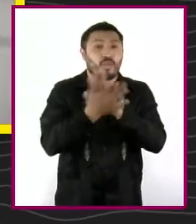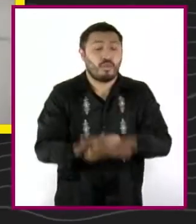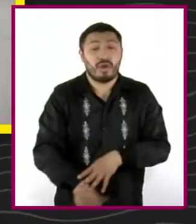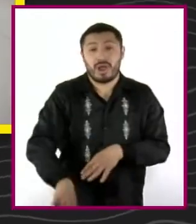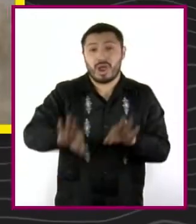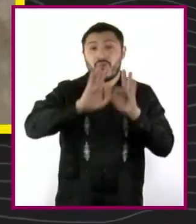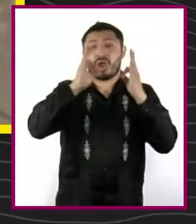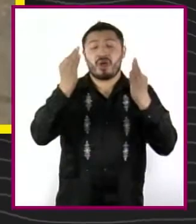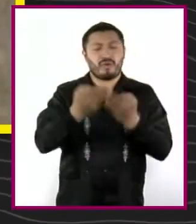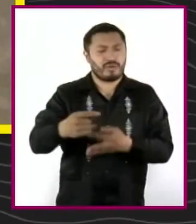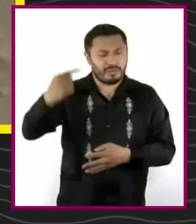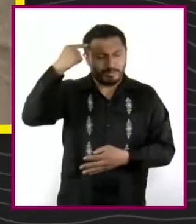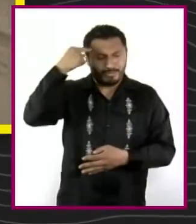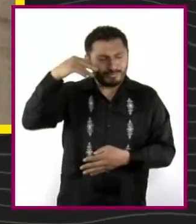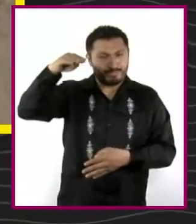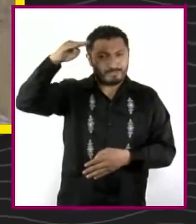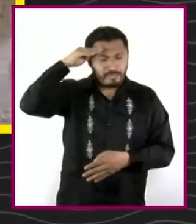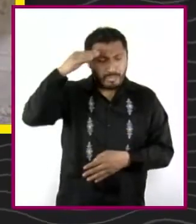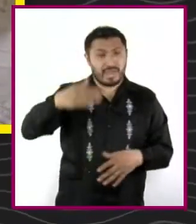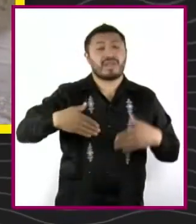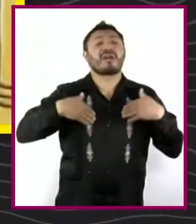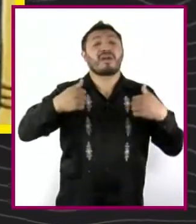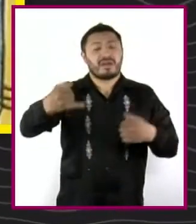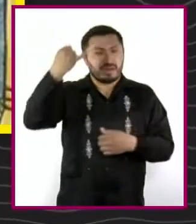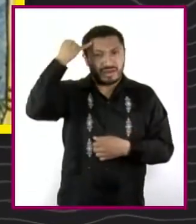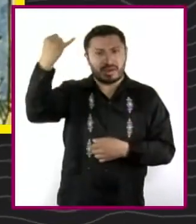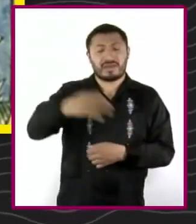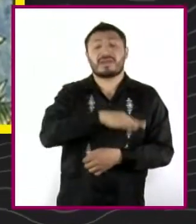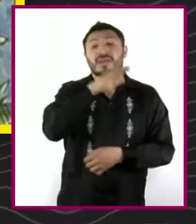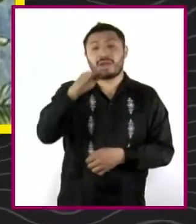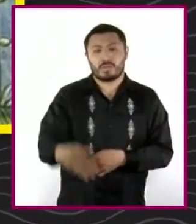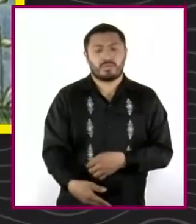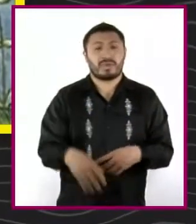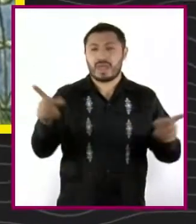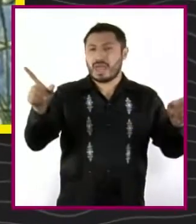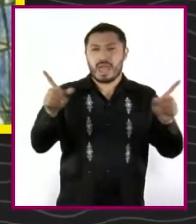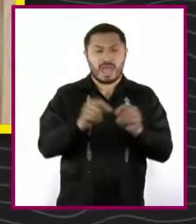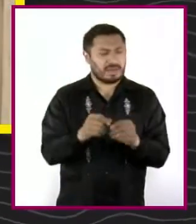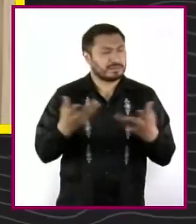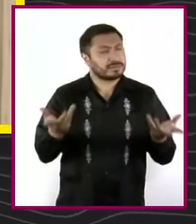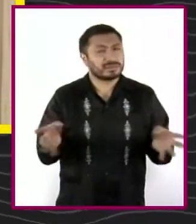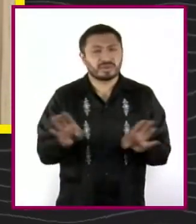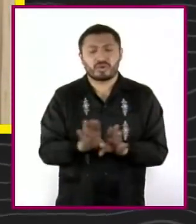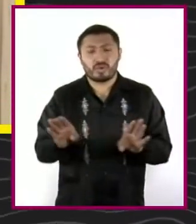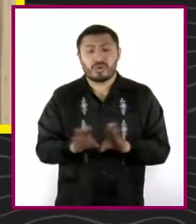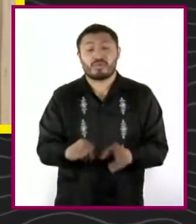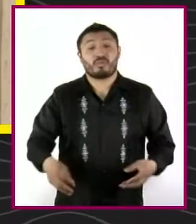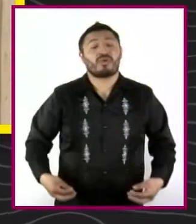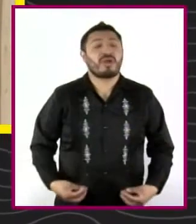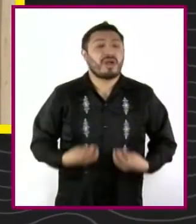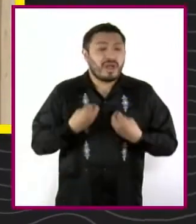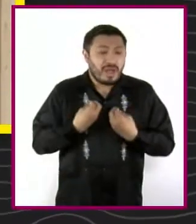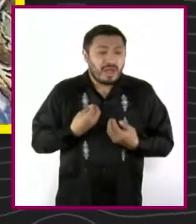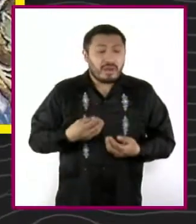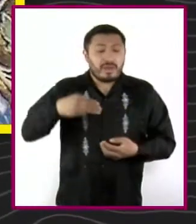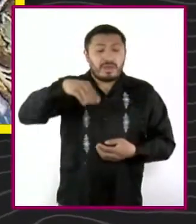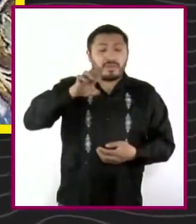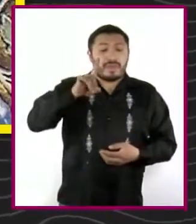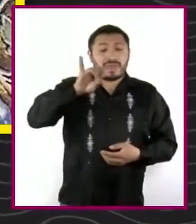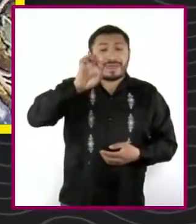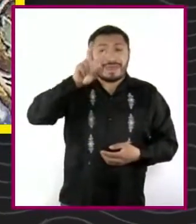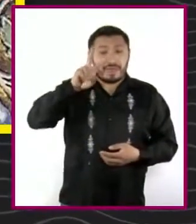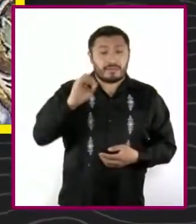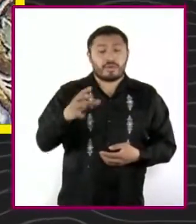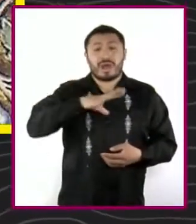forma de pensar y concebir a la muerte. En términos muy generales, la vida en el medievo se convirtió en